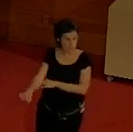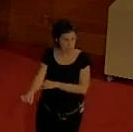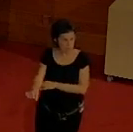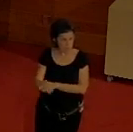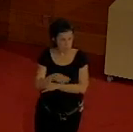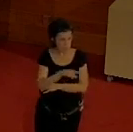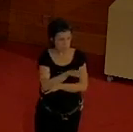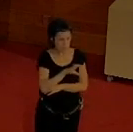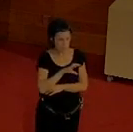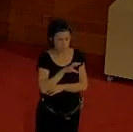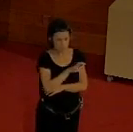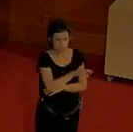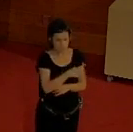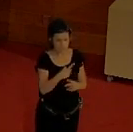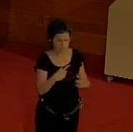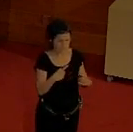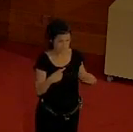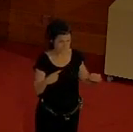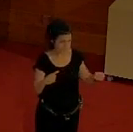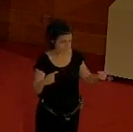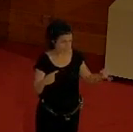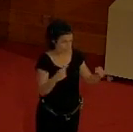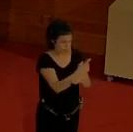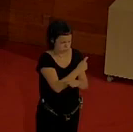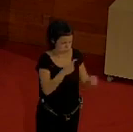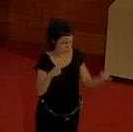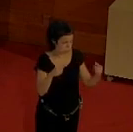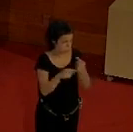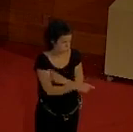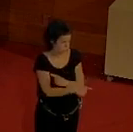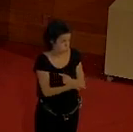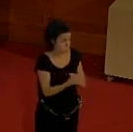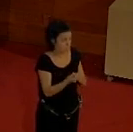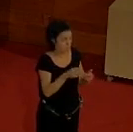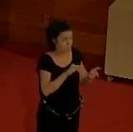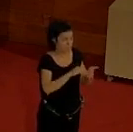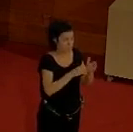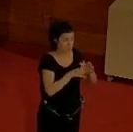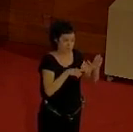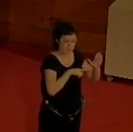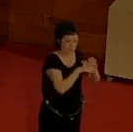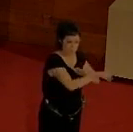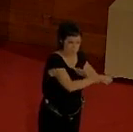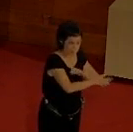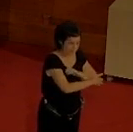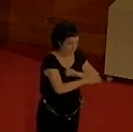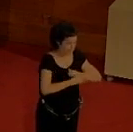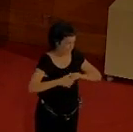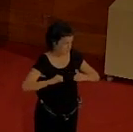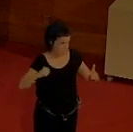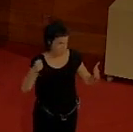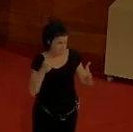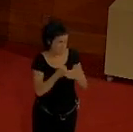enormes con los mayores niveles de pobreza que podemos imaginar y el mayor desarrollo tecnológico que también podemos imaginar No tiene de